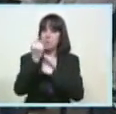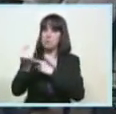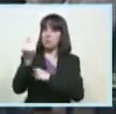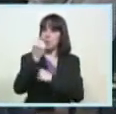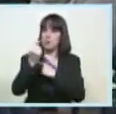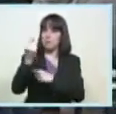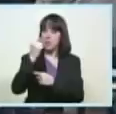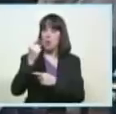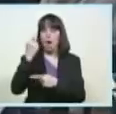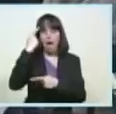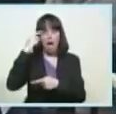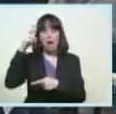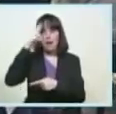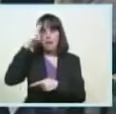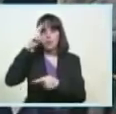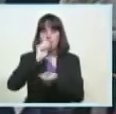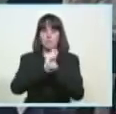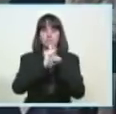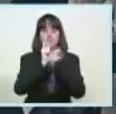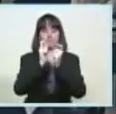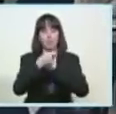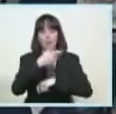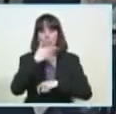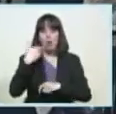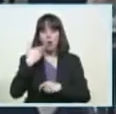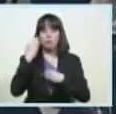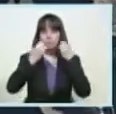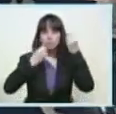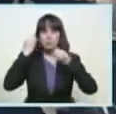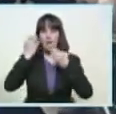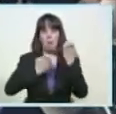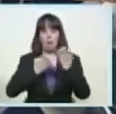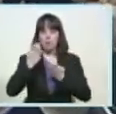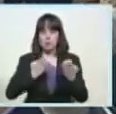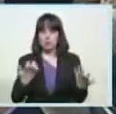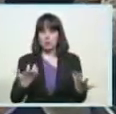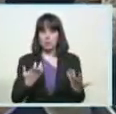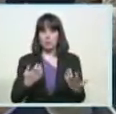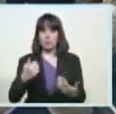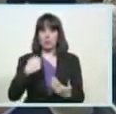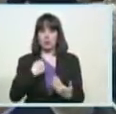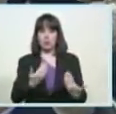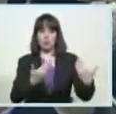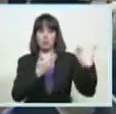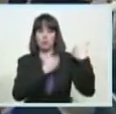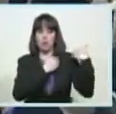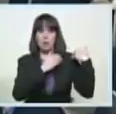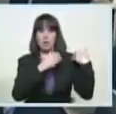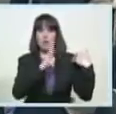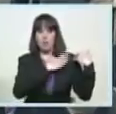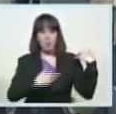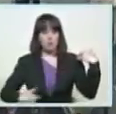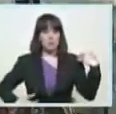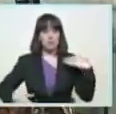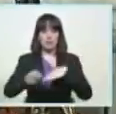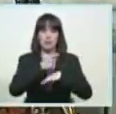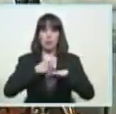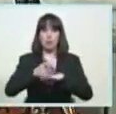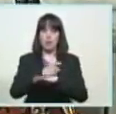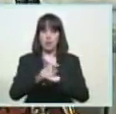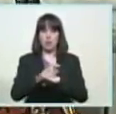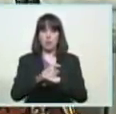esta tarea que ustedes me han puesto de presidente de la republica de jefe de estado de jefe de gobierno en una tarea